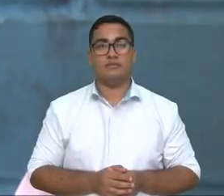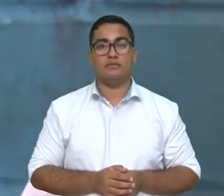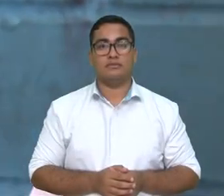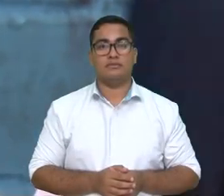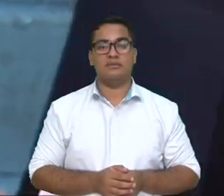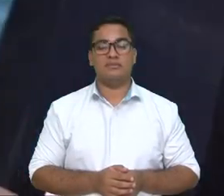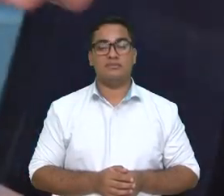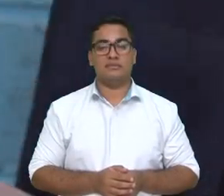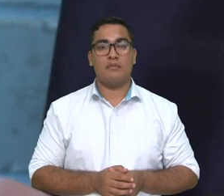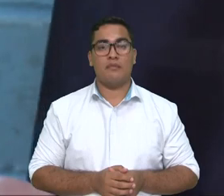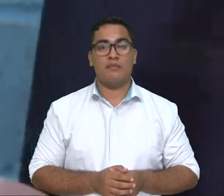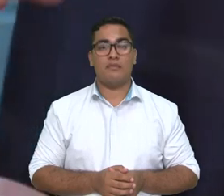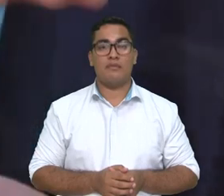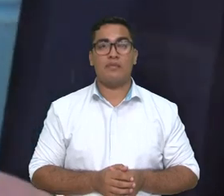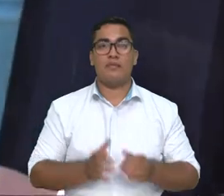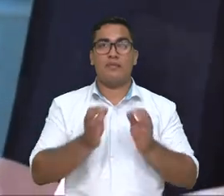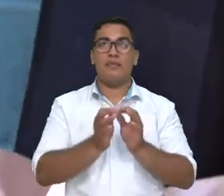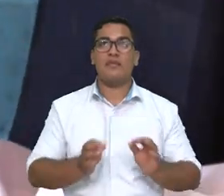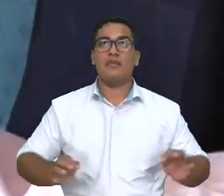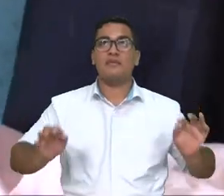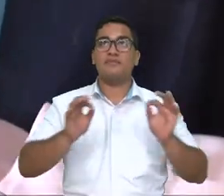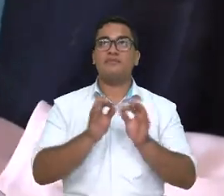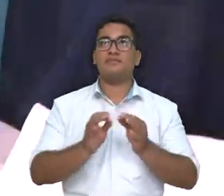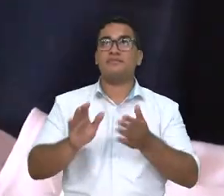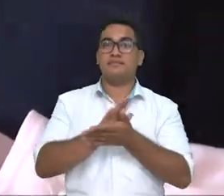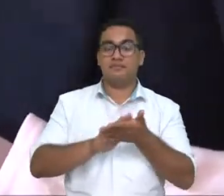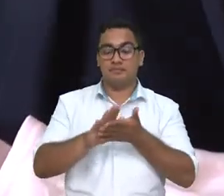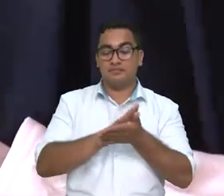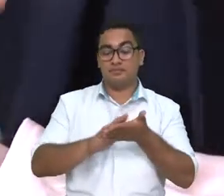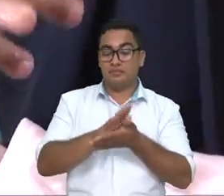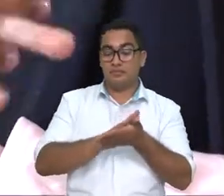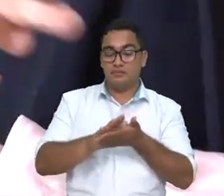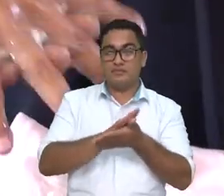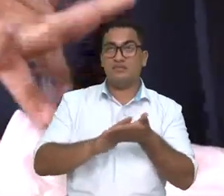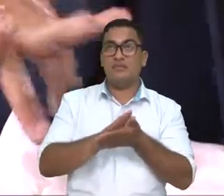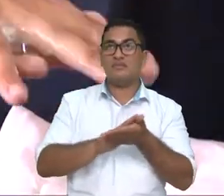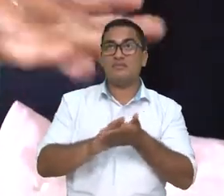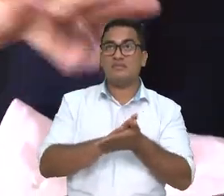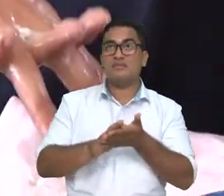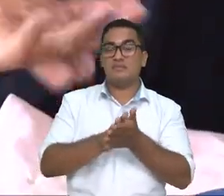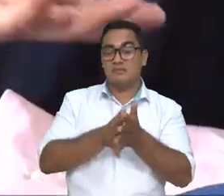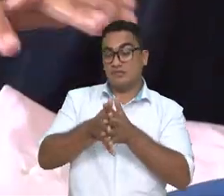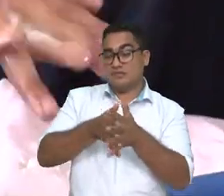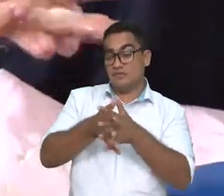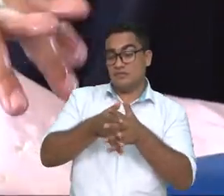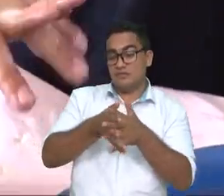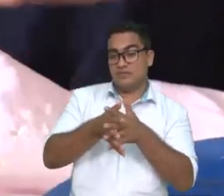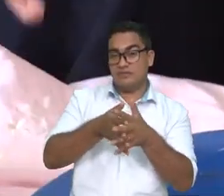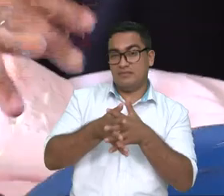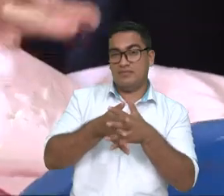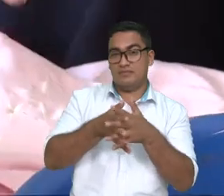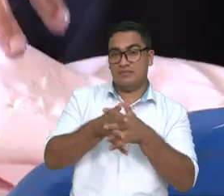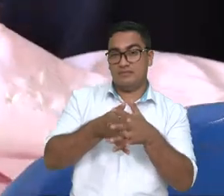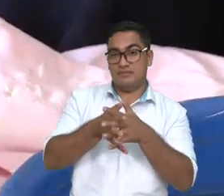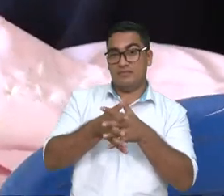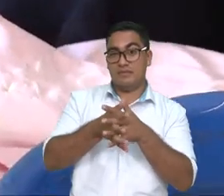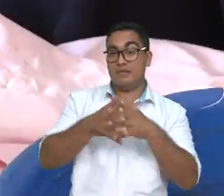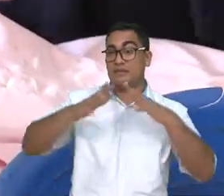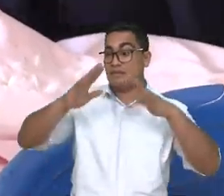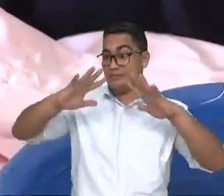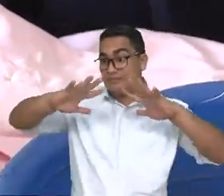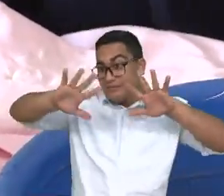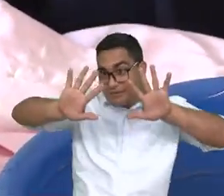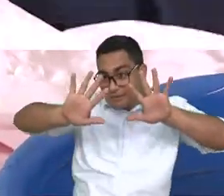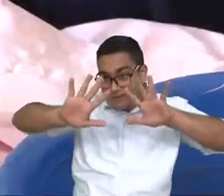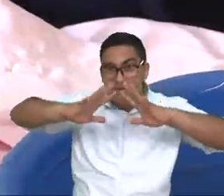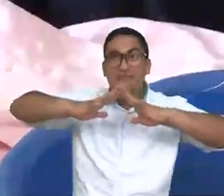Después frotamos las manos, luego aquí mira, frotamos, con los dedos entrelazados